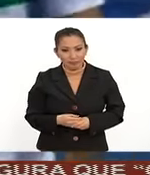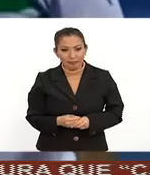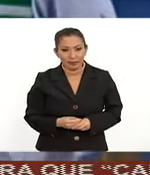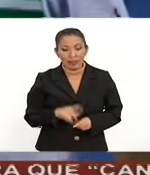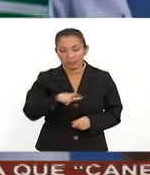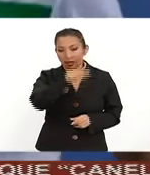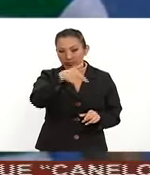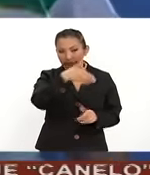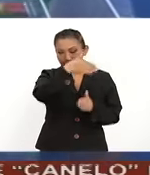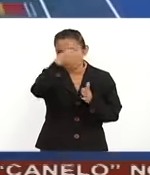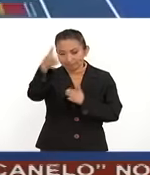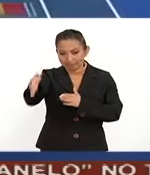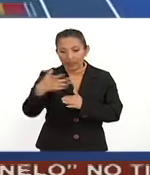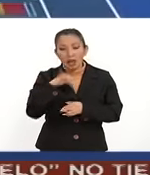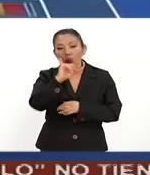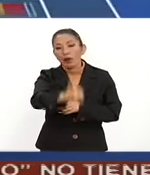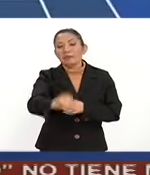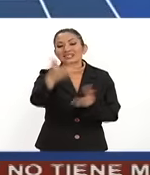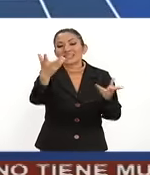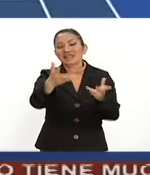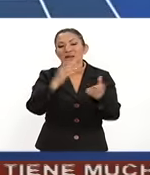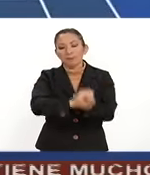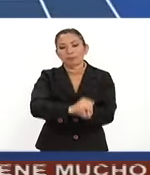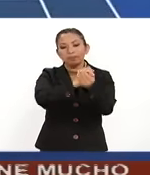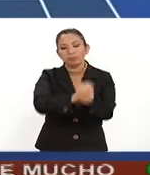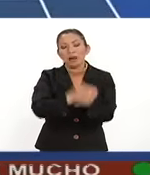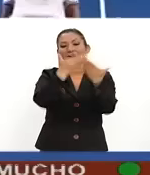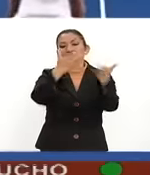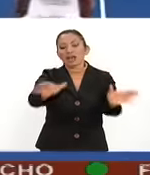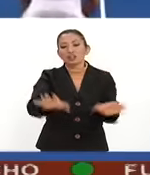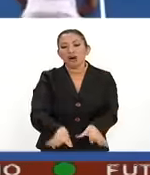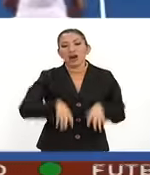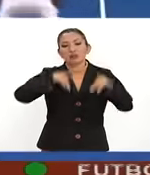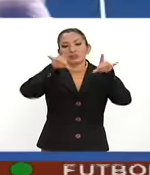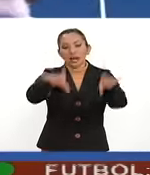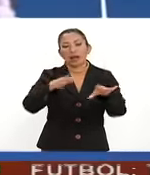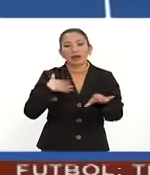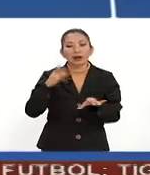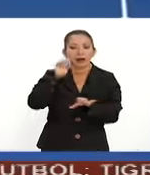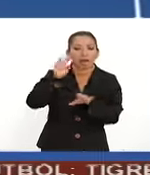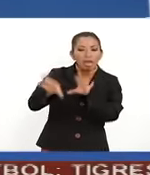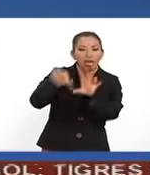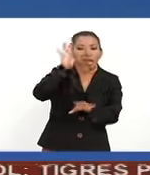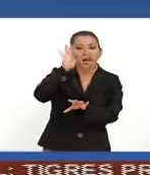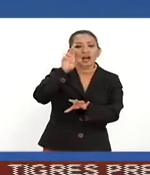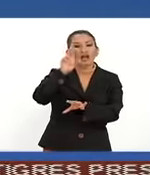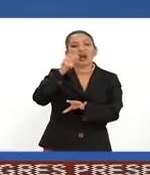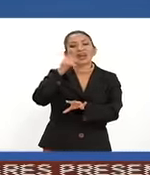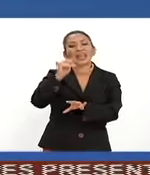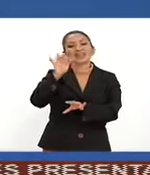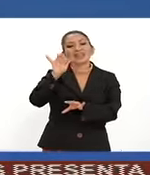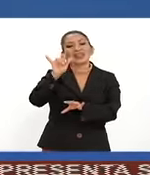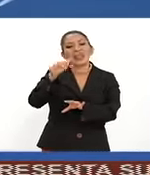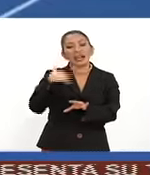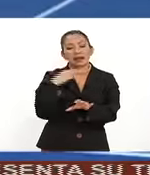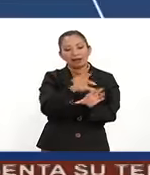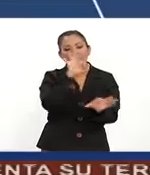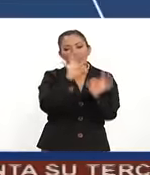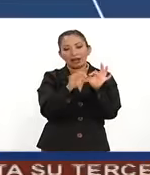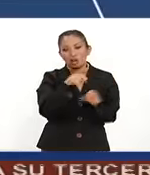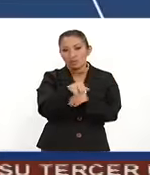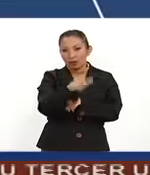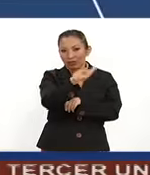Más adelante, este jueves se realizó el sorteo del Abierto de Australia con la curiosidad de ver a Roger Federer en la preclasificación